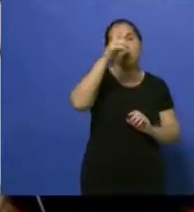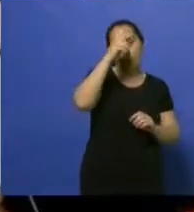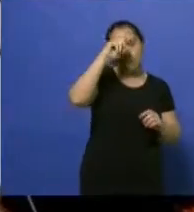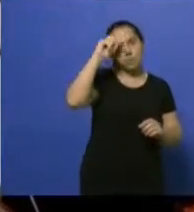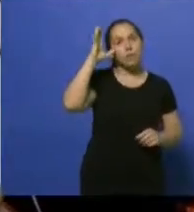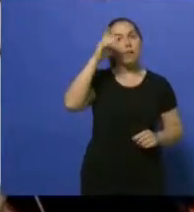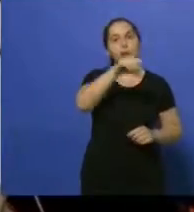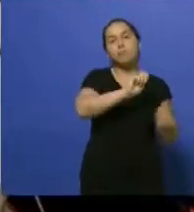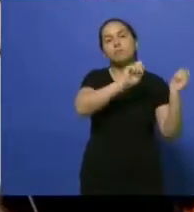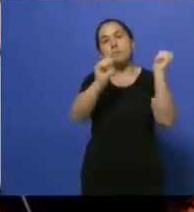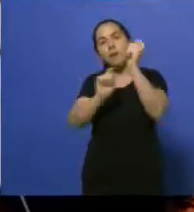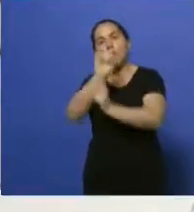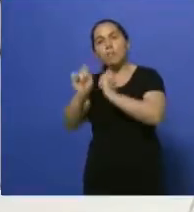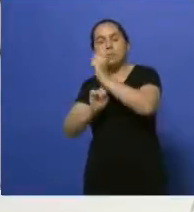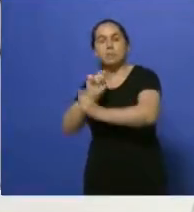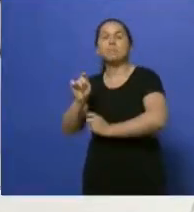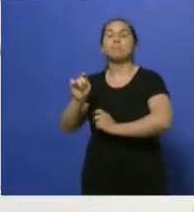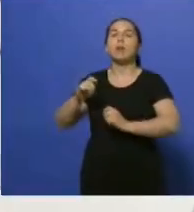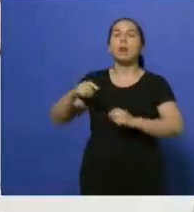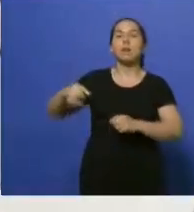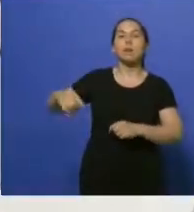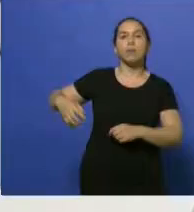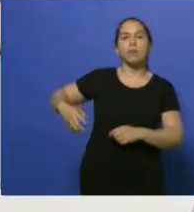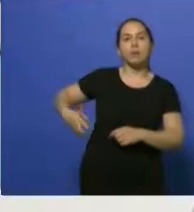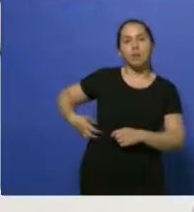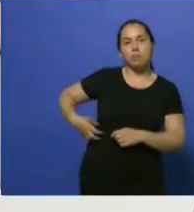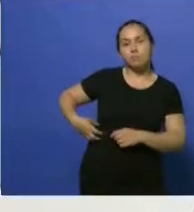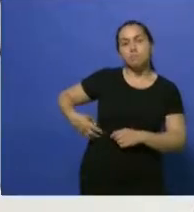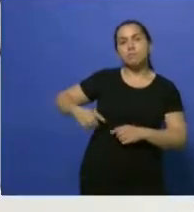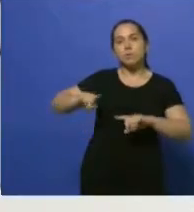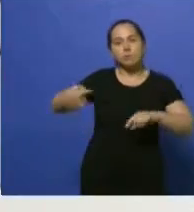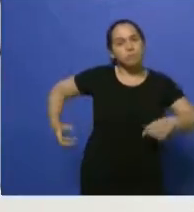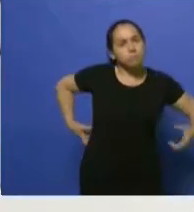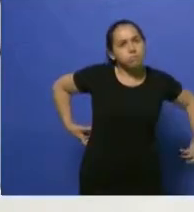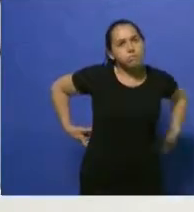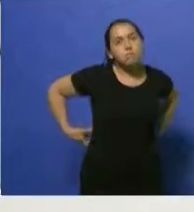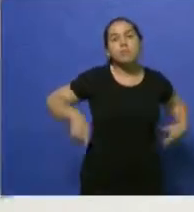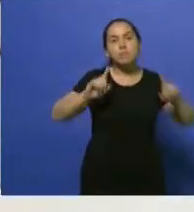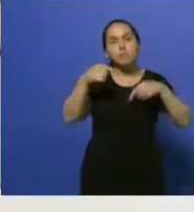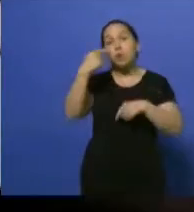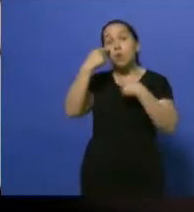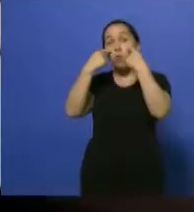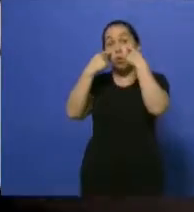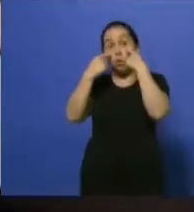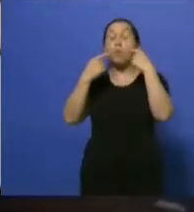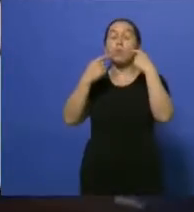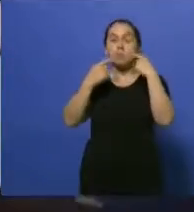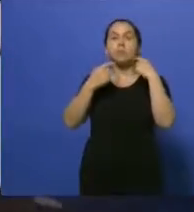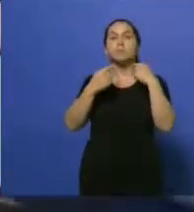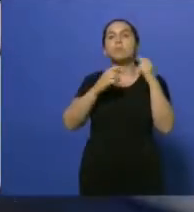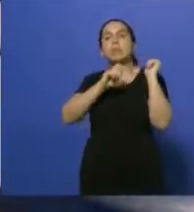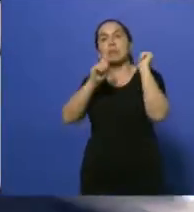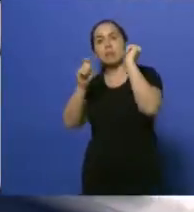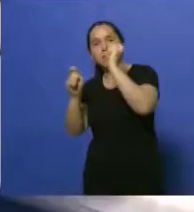llevaron adelante una ablación de hígado, de ambos riñones y de córnea, según lo que confirmaba el doctor Luis